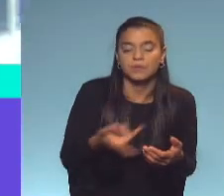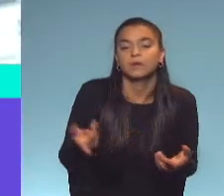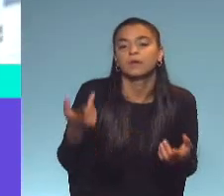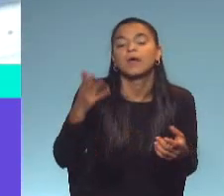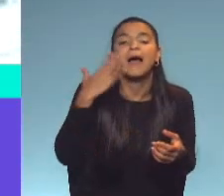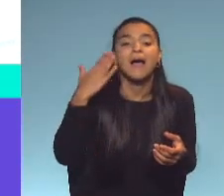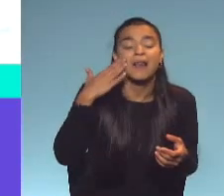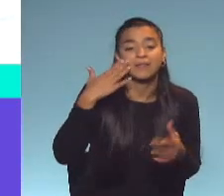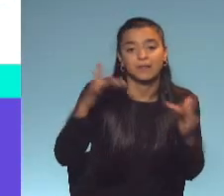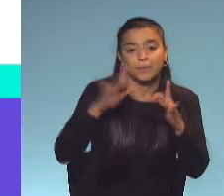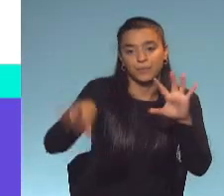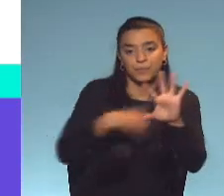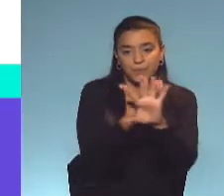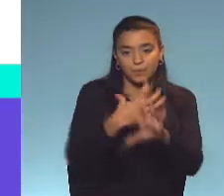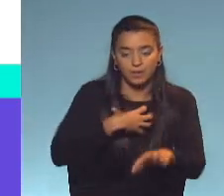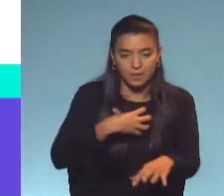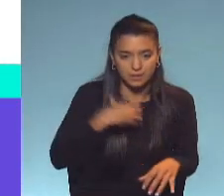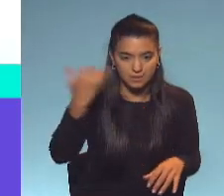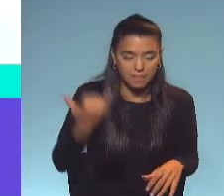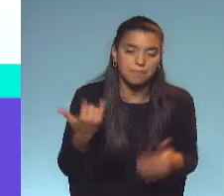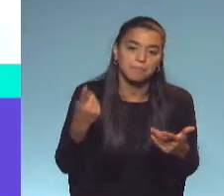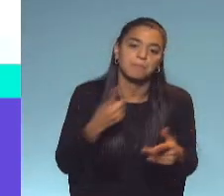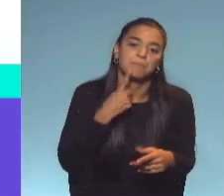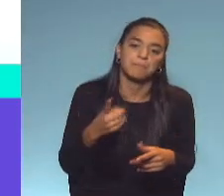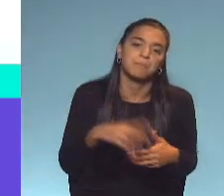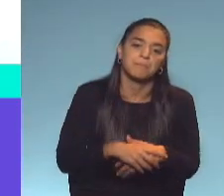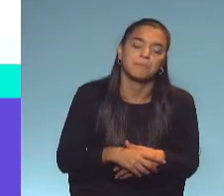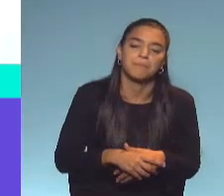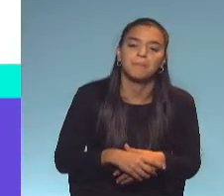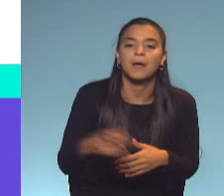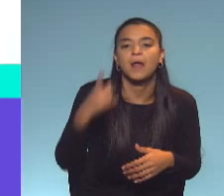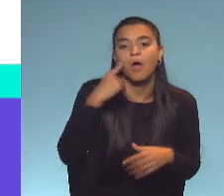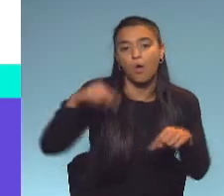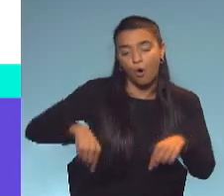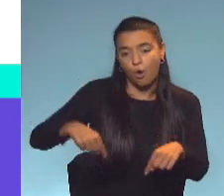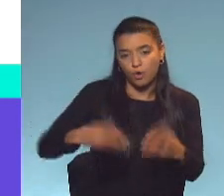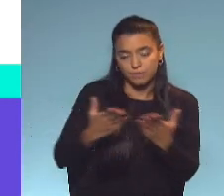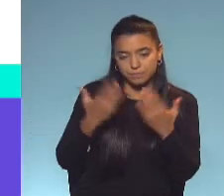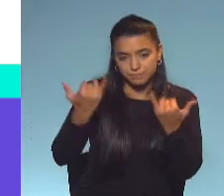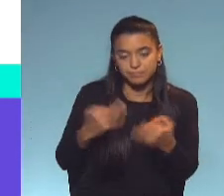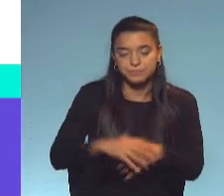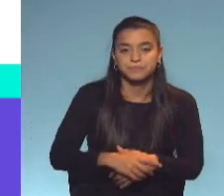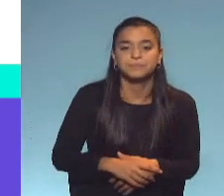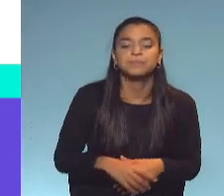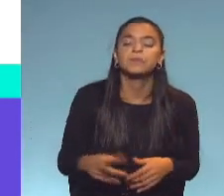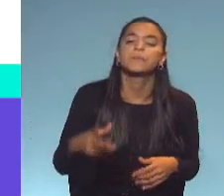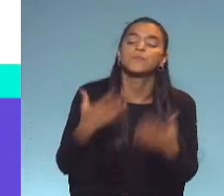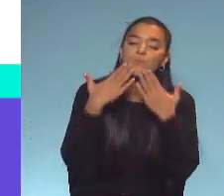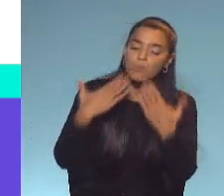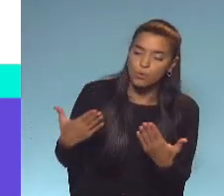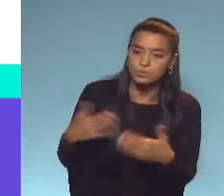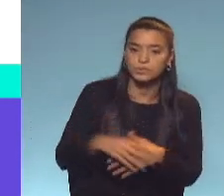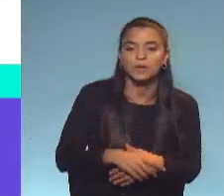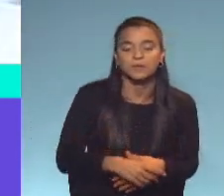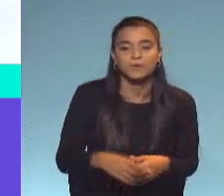el turno tarde con clases virtuales, para garantizarles su... el día de hoy, por lo menos. Bueno. Vanina, muchísimas gracias por